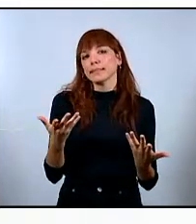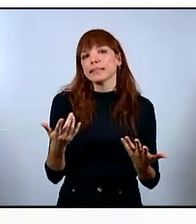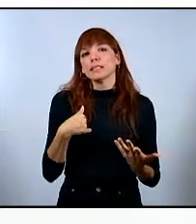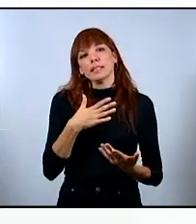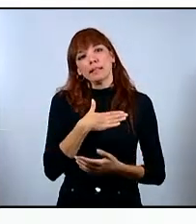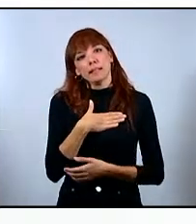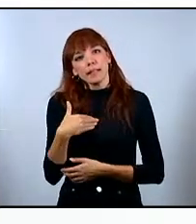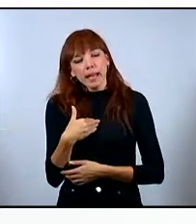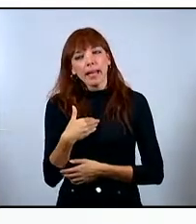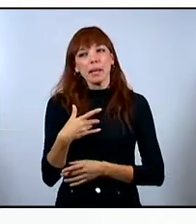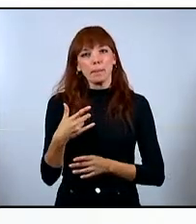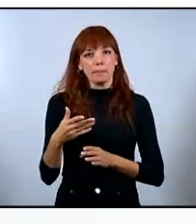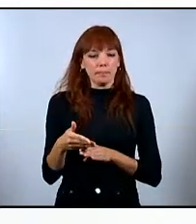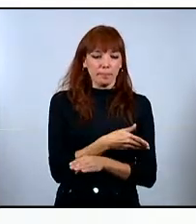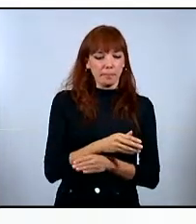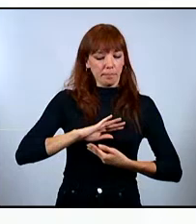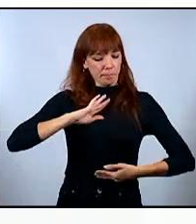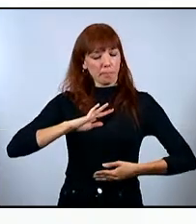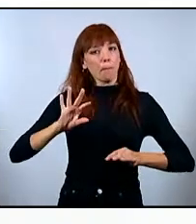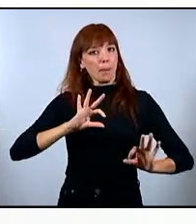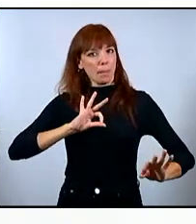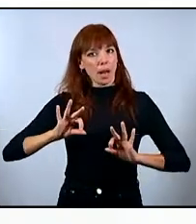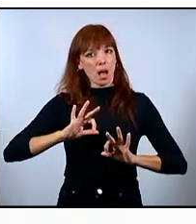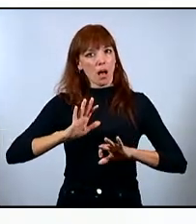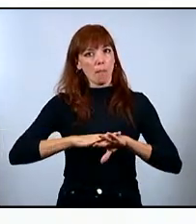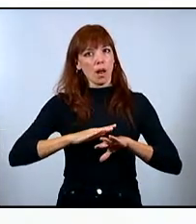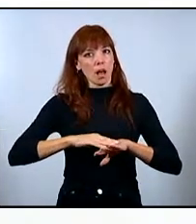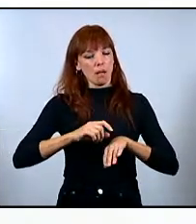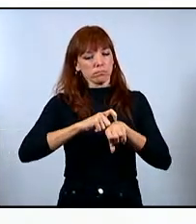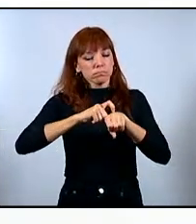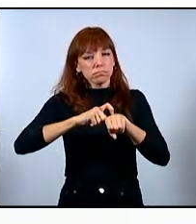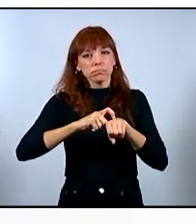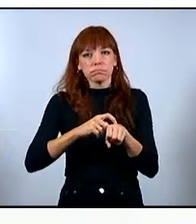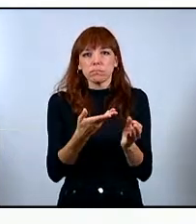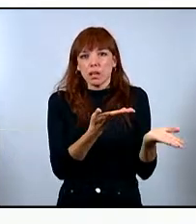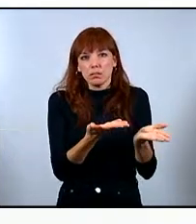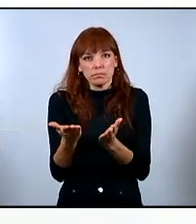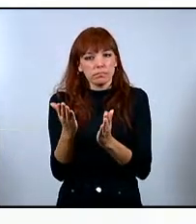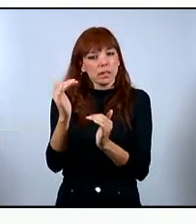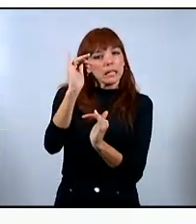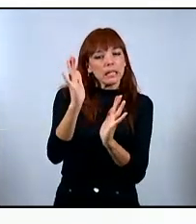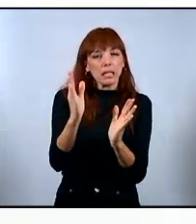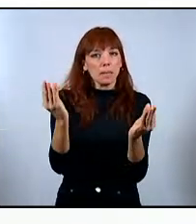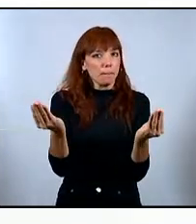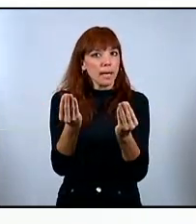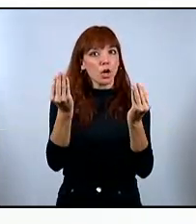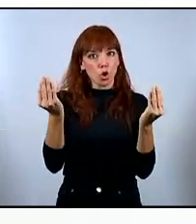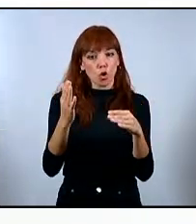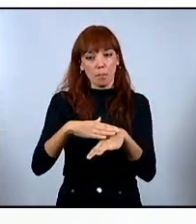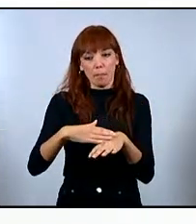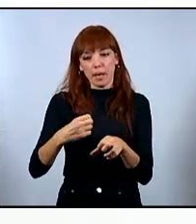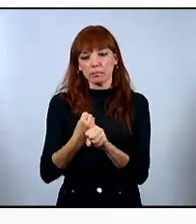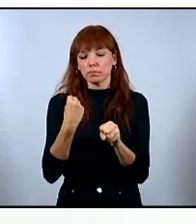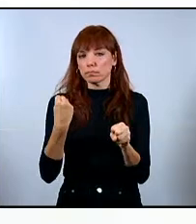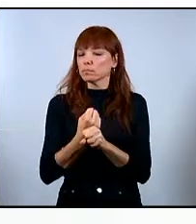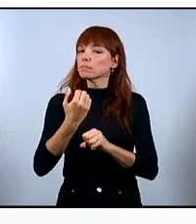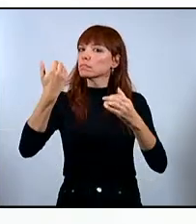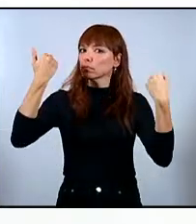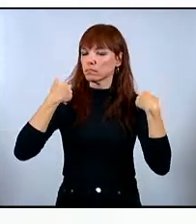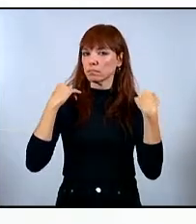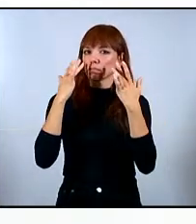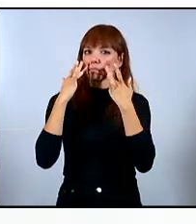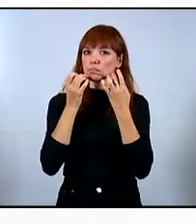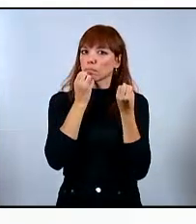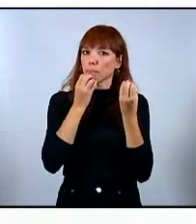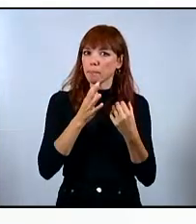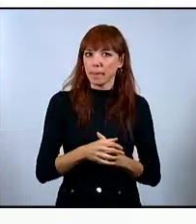queremos es estar preparados para poder atender en las mejores condiciones a estas personas y para poder trabajar con responsabilidad. Y